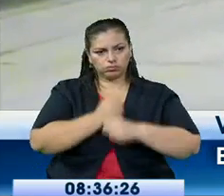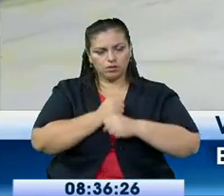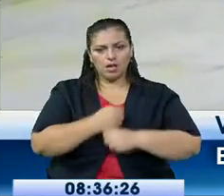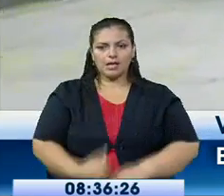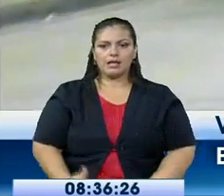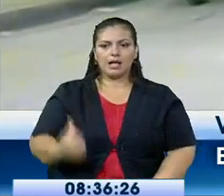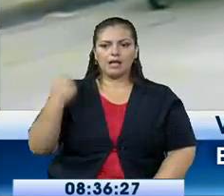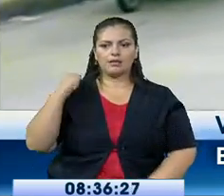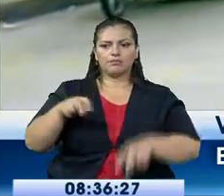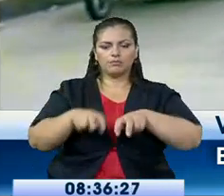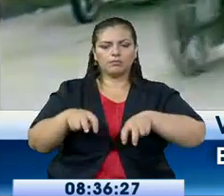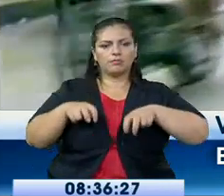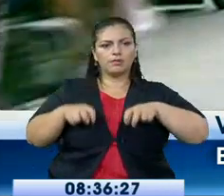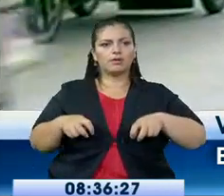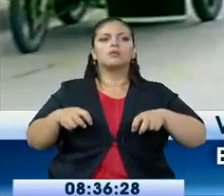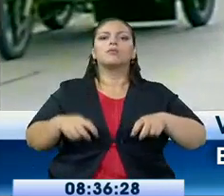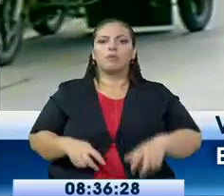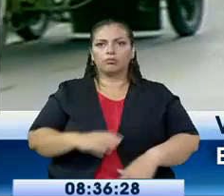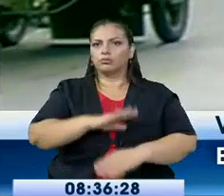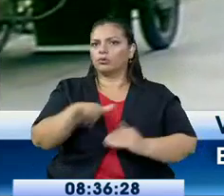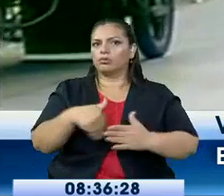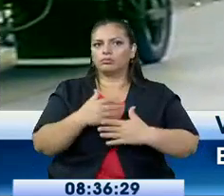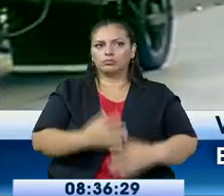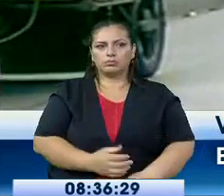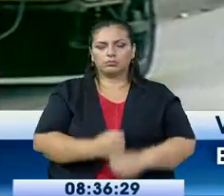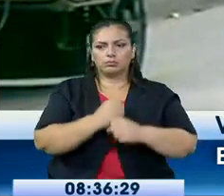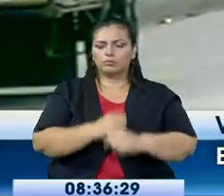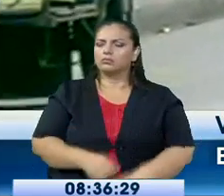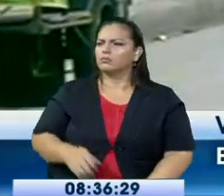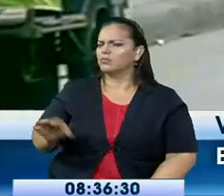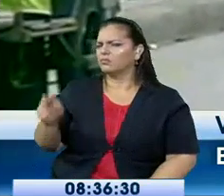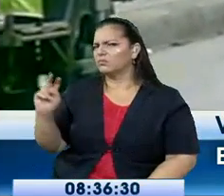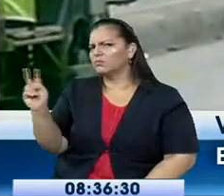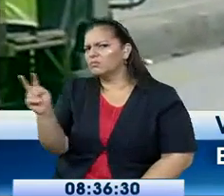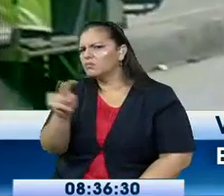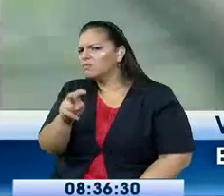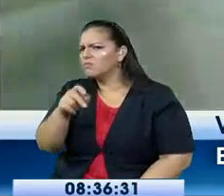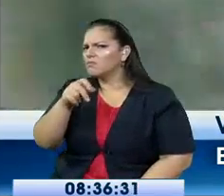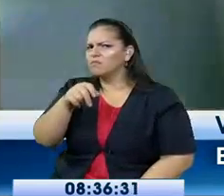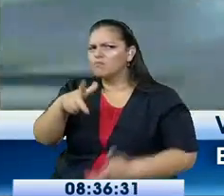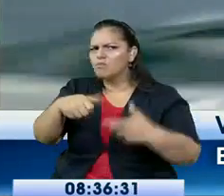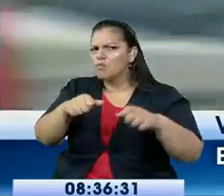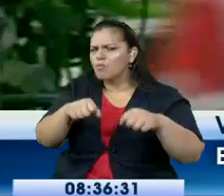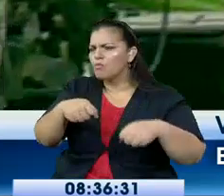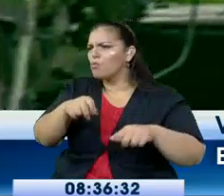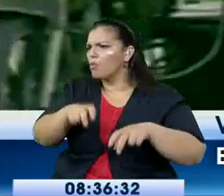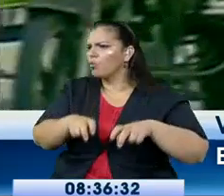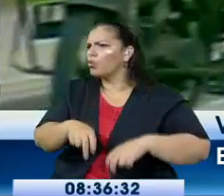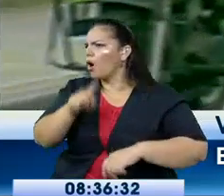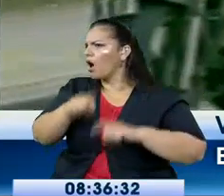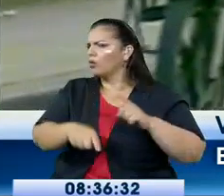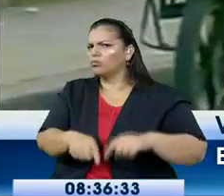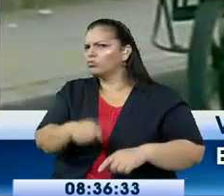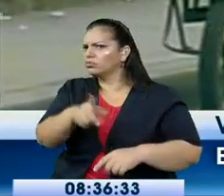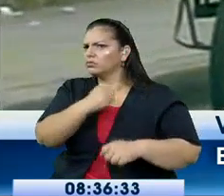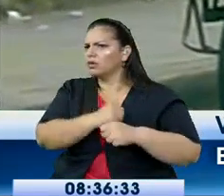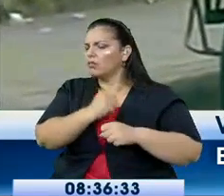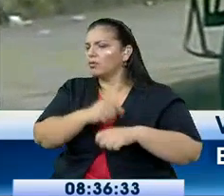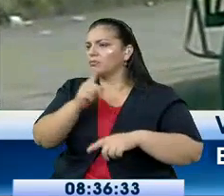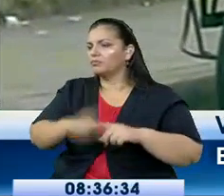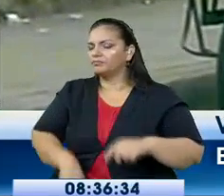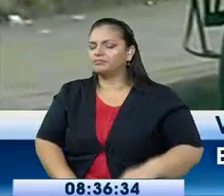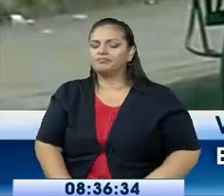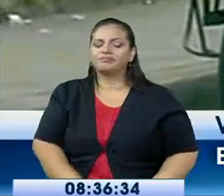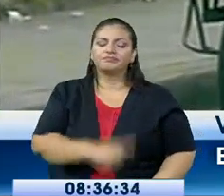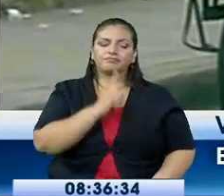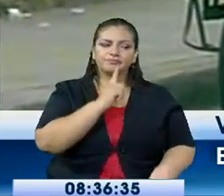estas tricimotos que estamos observando ya no podrán continuar. Efectivamente, alrededor de 2.000 tricimotos son las que tendrán que ser